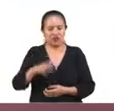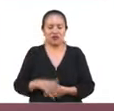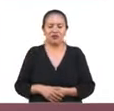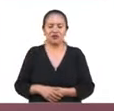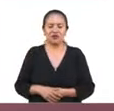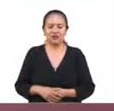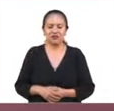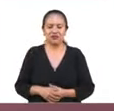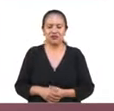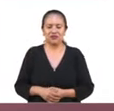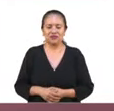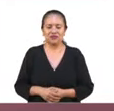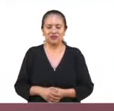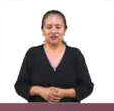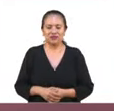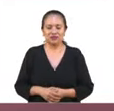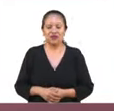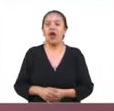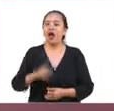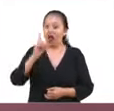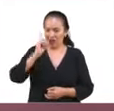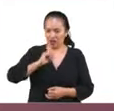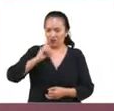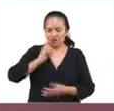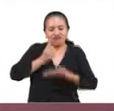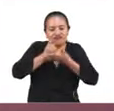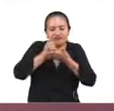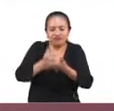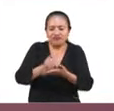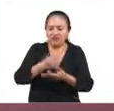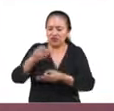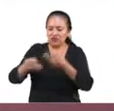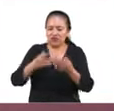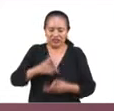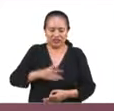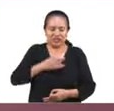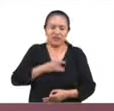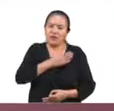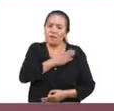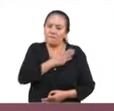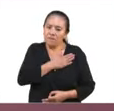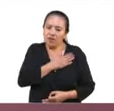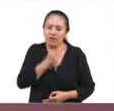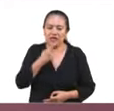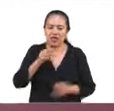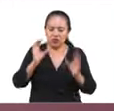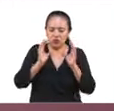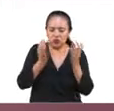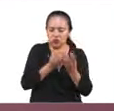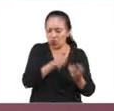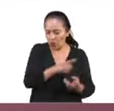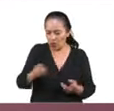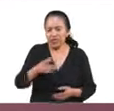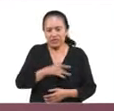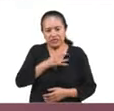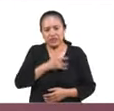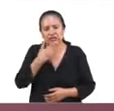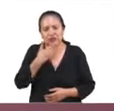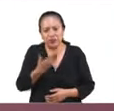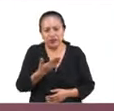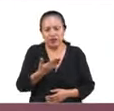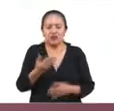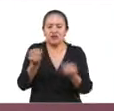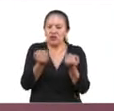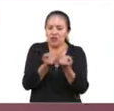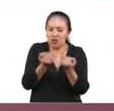Contribuyen justamente a ese bienestar y a ese desarrollo sostenible en sus comunidades, así como preservar